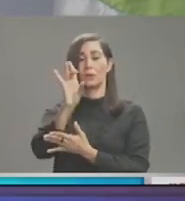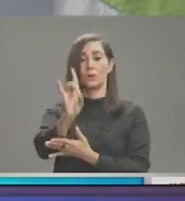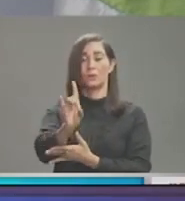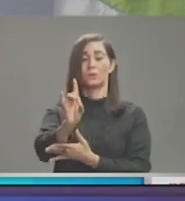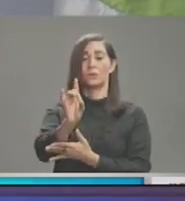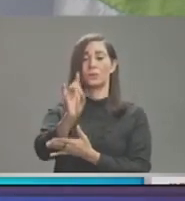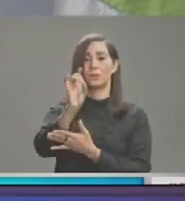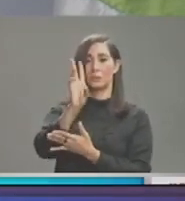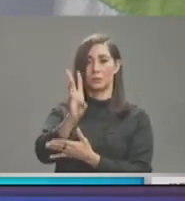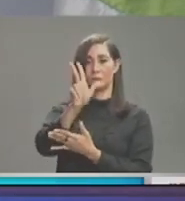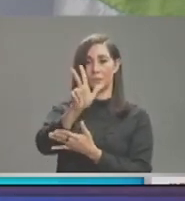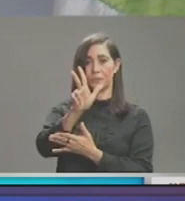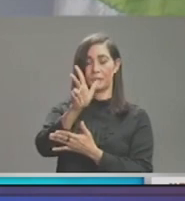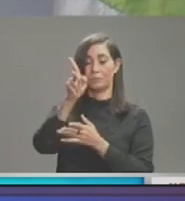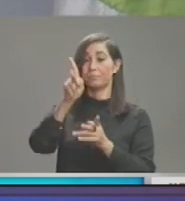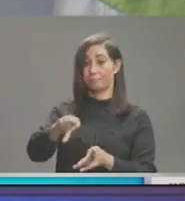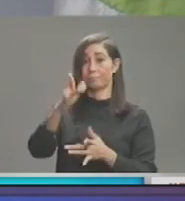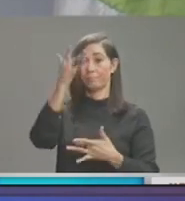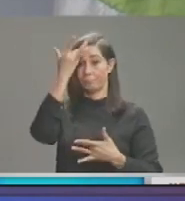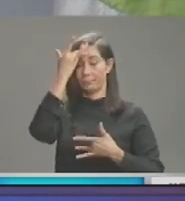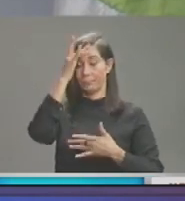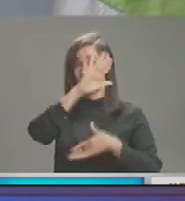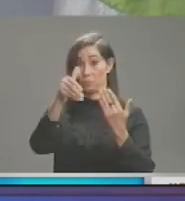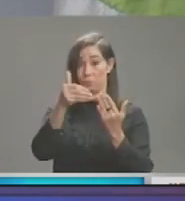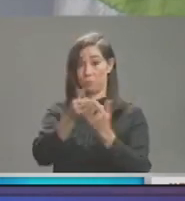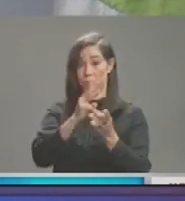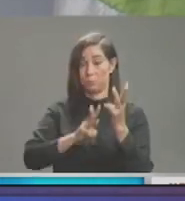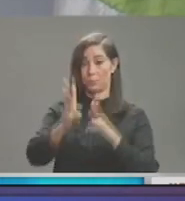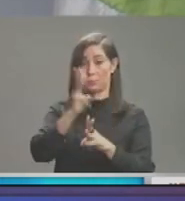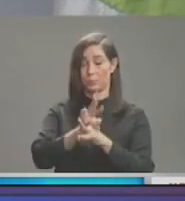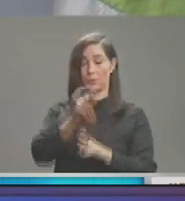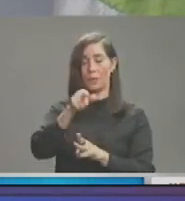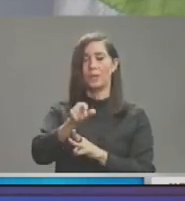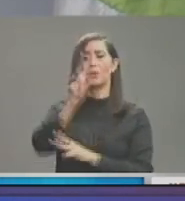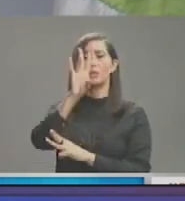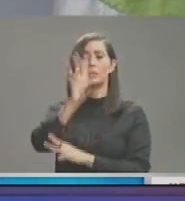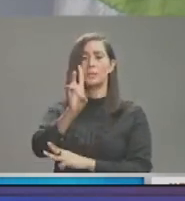1.844.863 casos confirmados. De ellos,